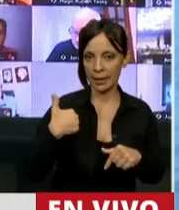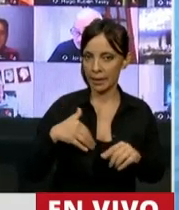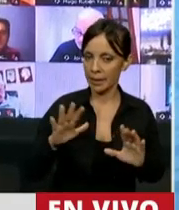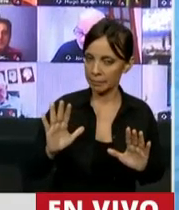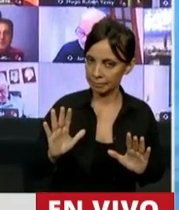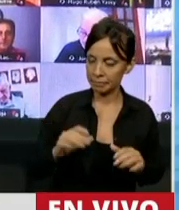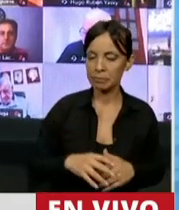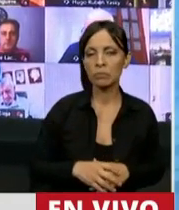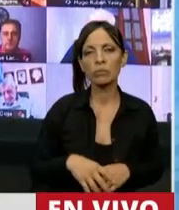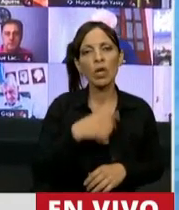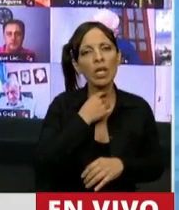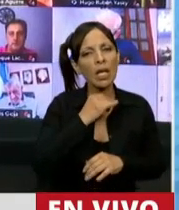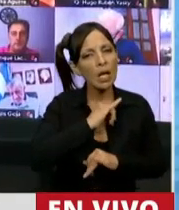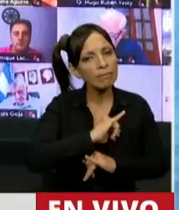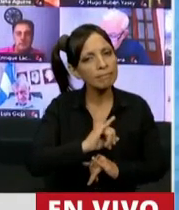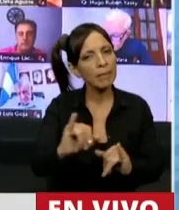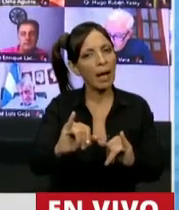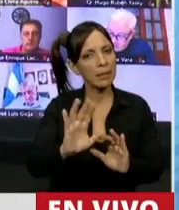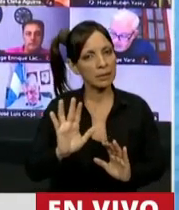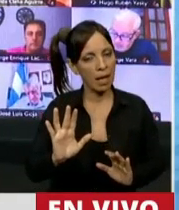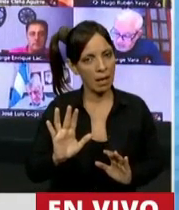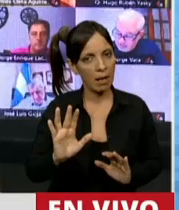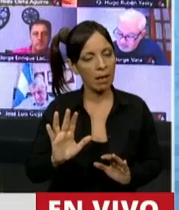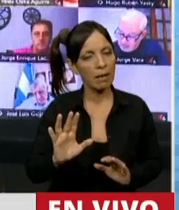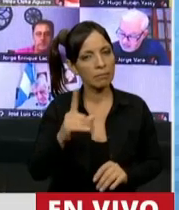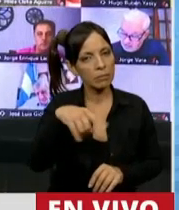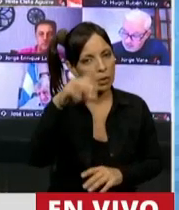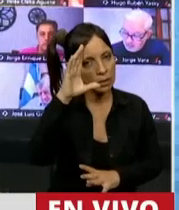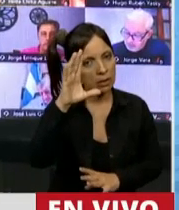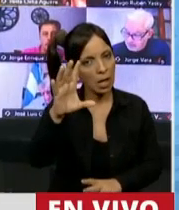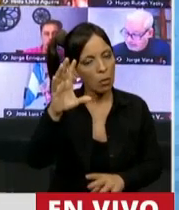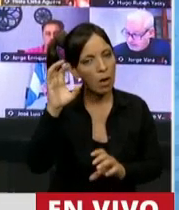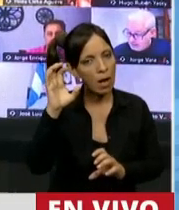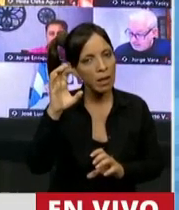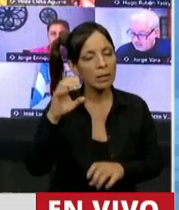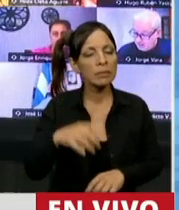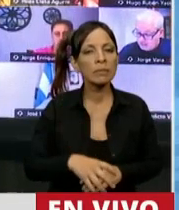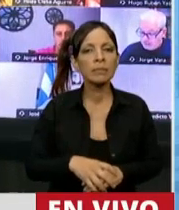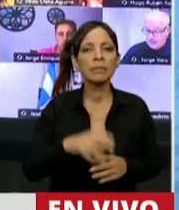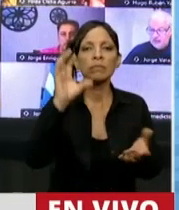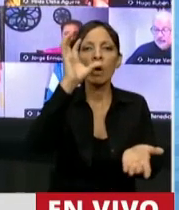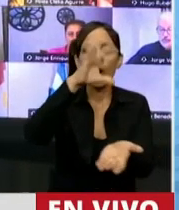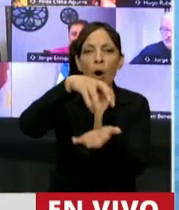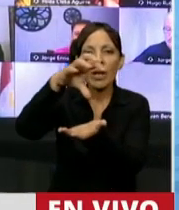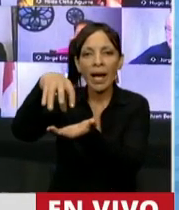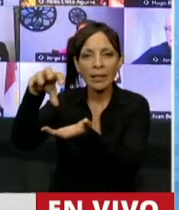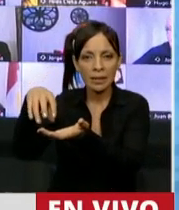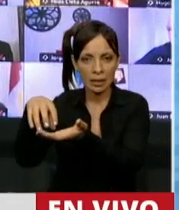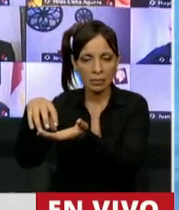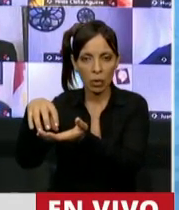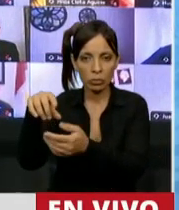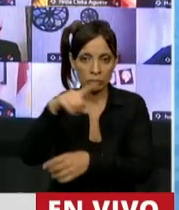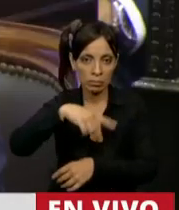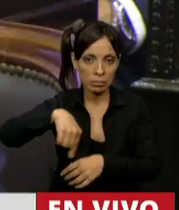Quiero recordarle, señor presidente, que los organismos que son